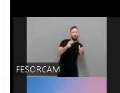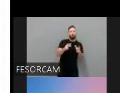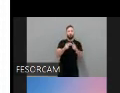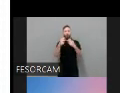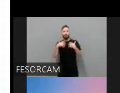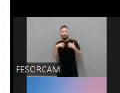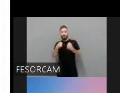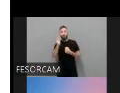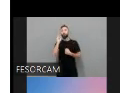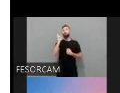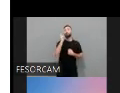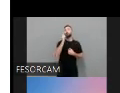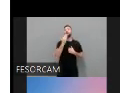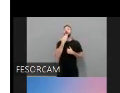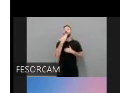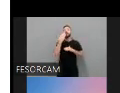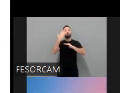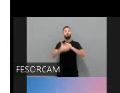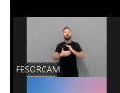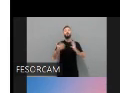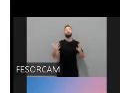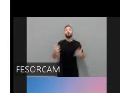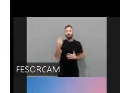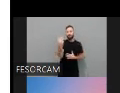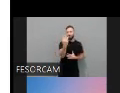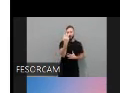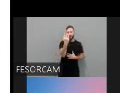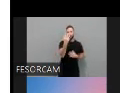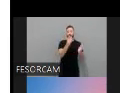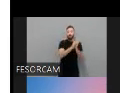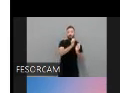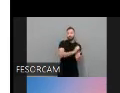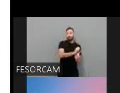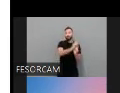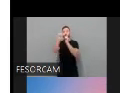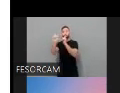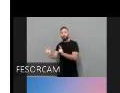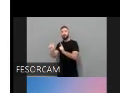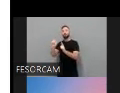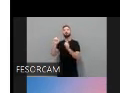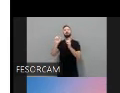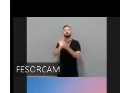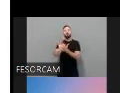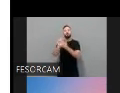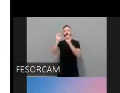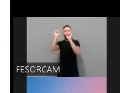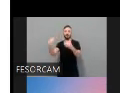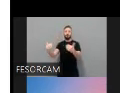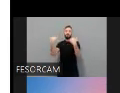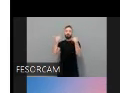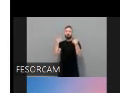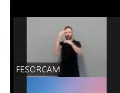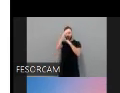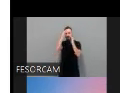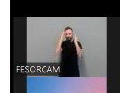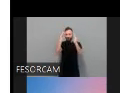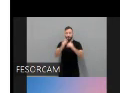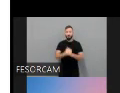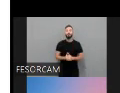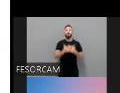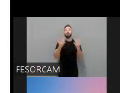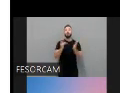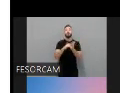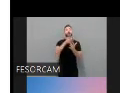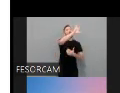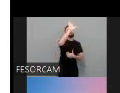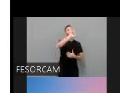contempla hasta los 3 años, pasando a ser atendido por los servicios educativos a partir de entonces. En otras comunidades, en el momento